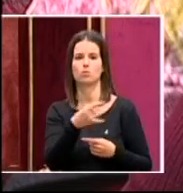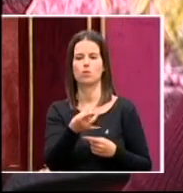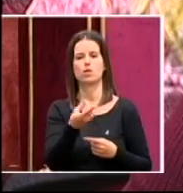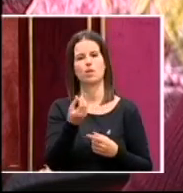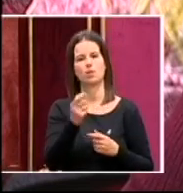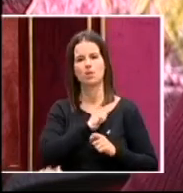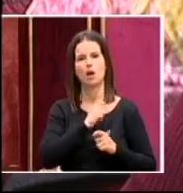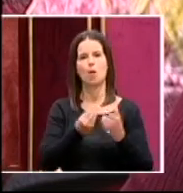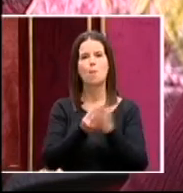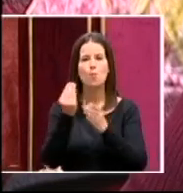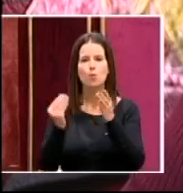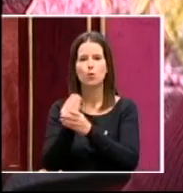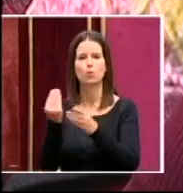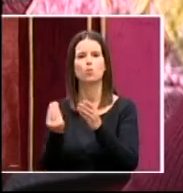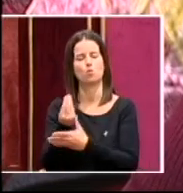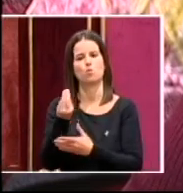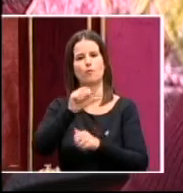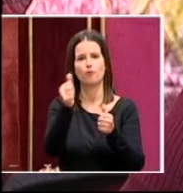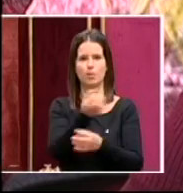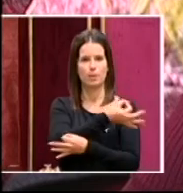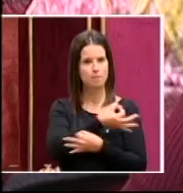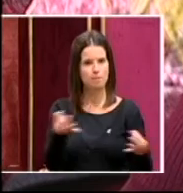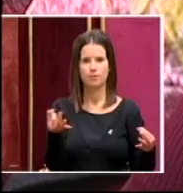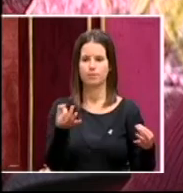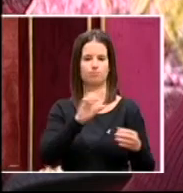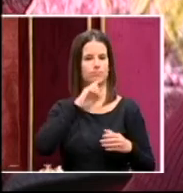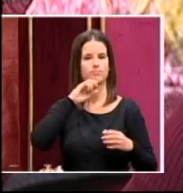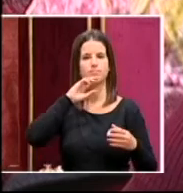la producción local de forma perfectamente legal.